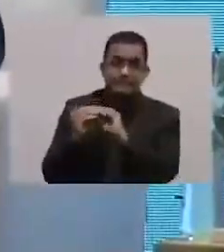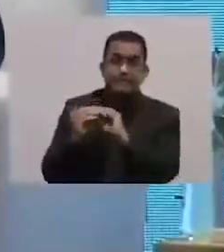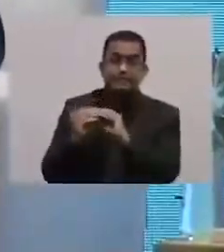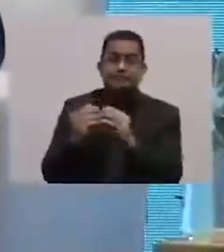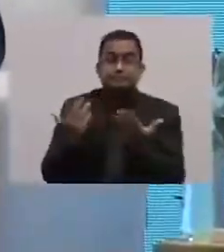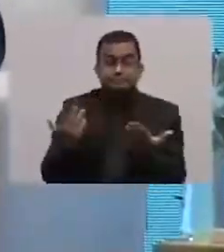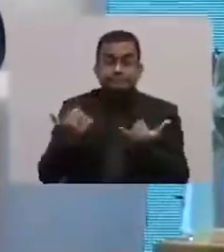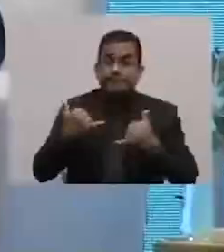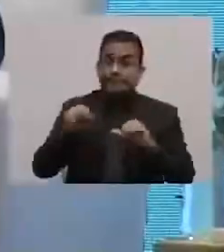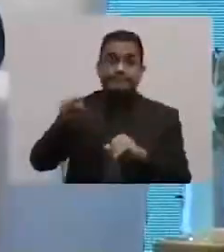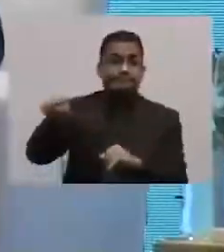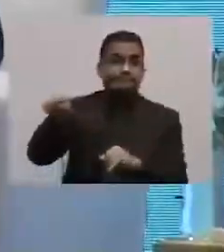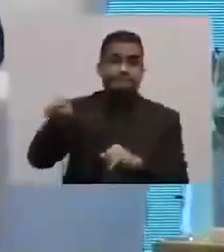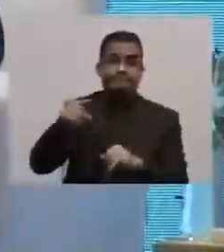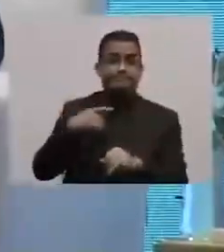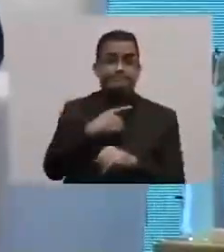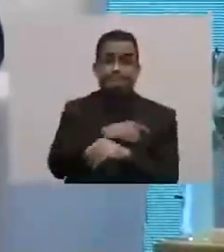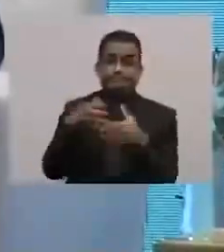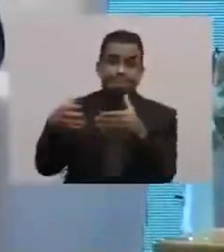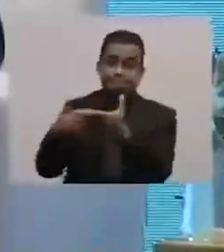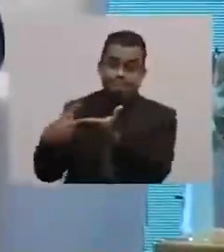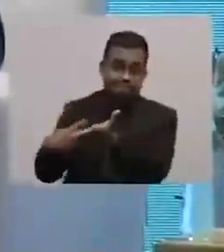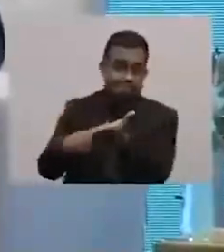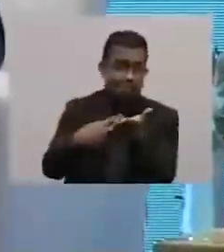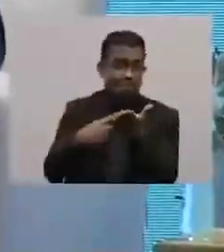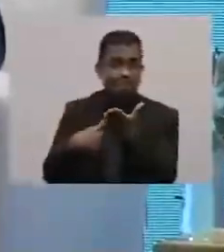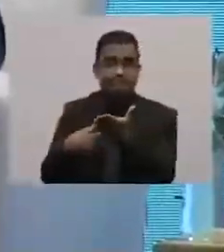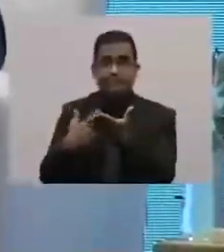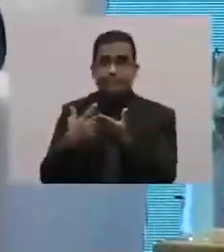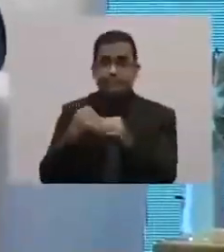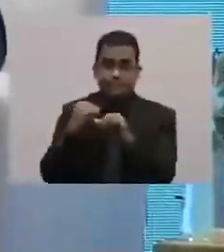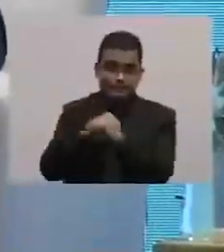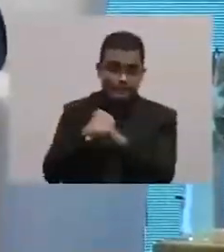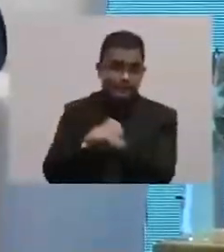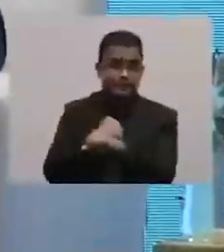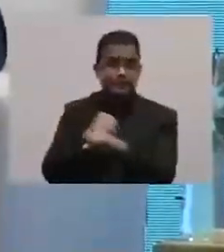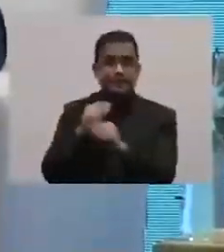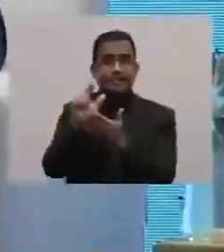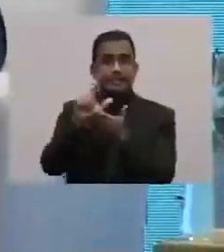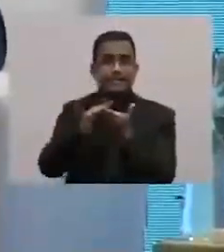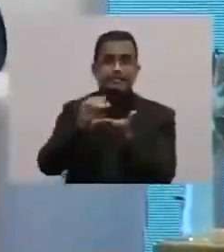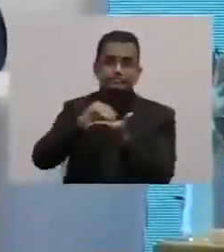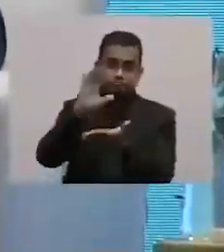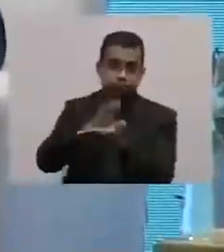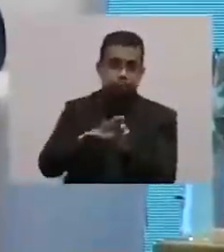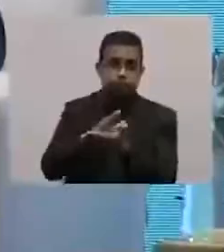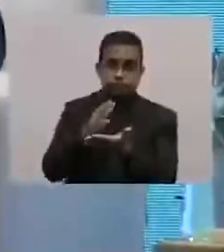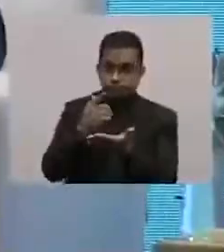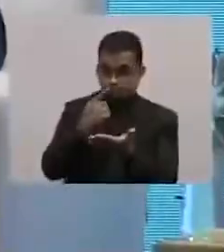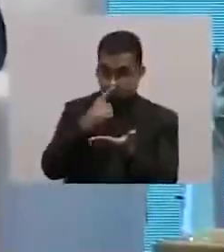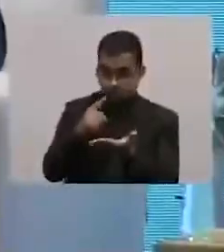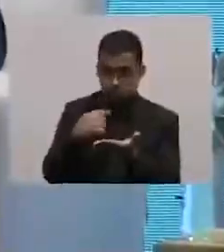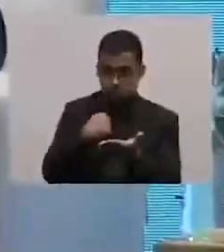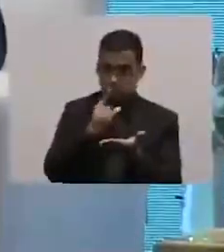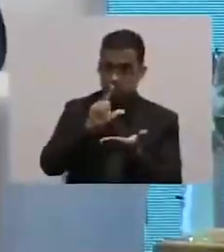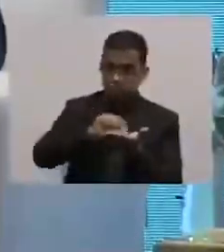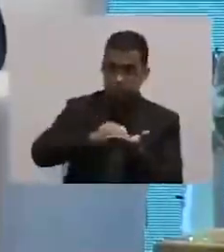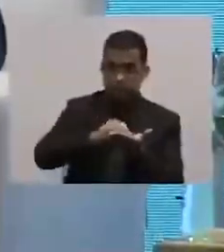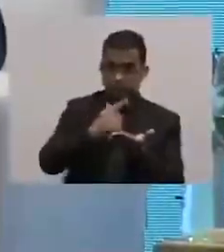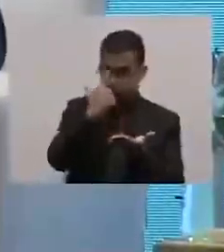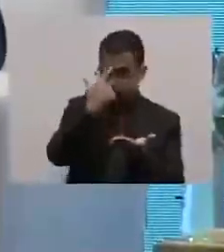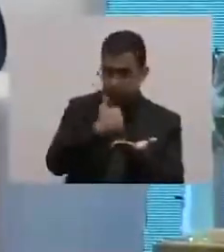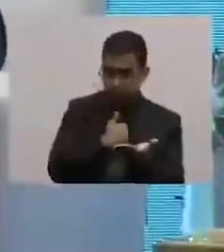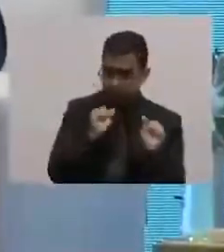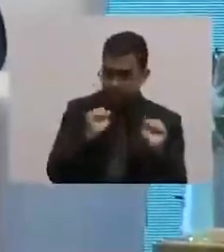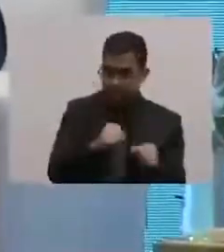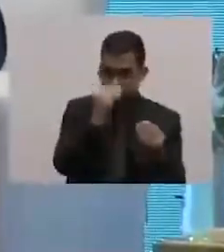mantiene vigente todavía por el lado del Código. Lo hemos logrado quitar en la discusión que hemos tenido en